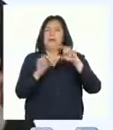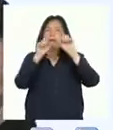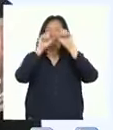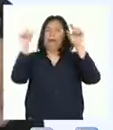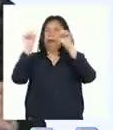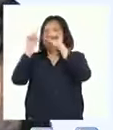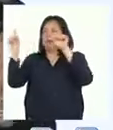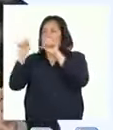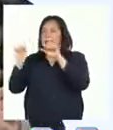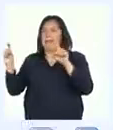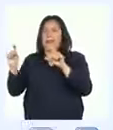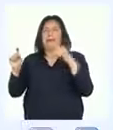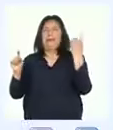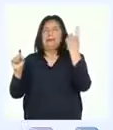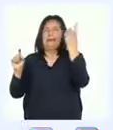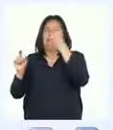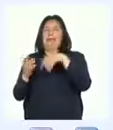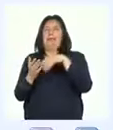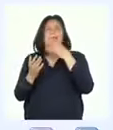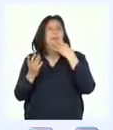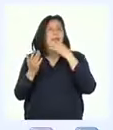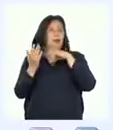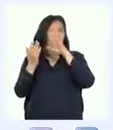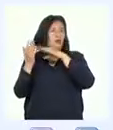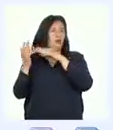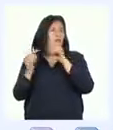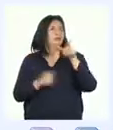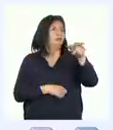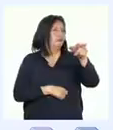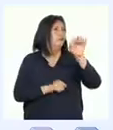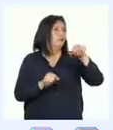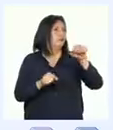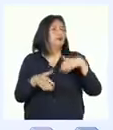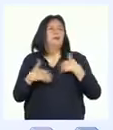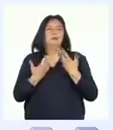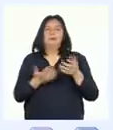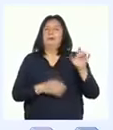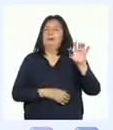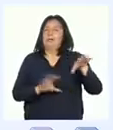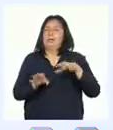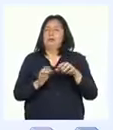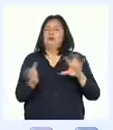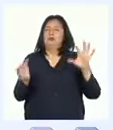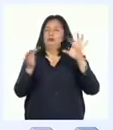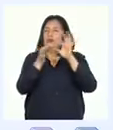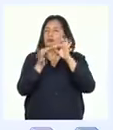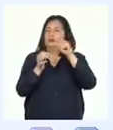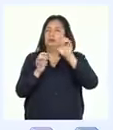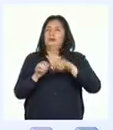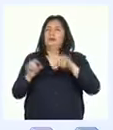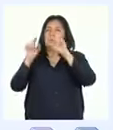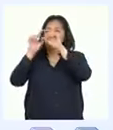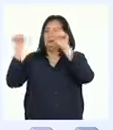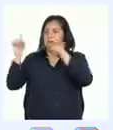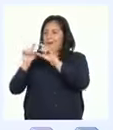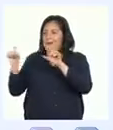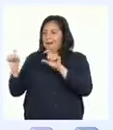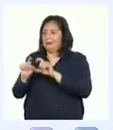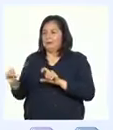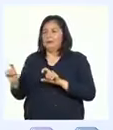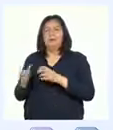que representan cada pintura. Así es. Y esto lo podemos hacer uniendo las barras que